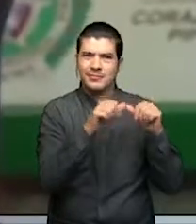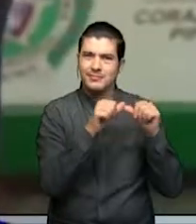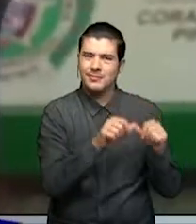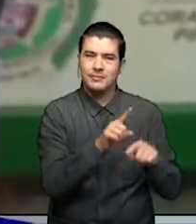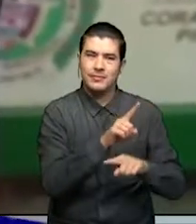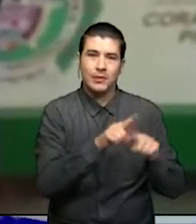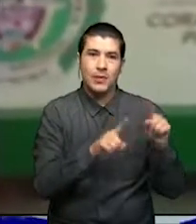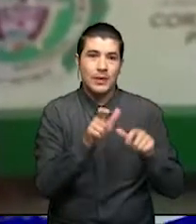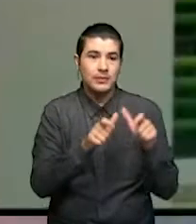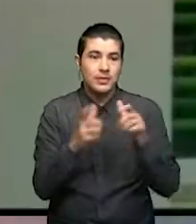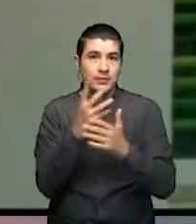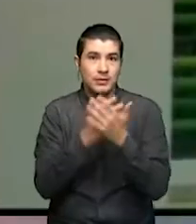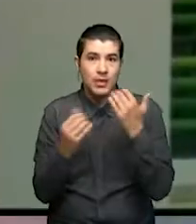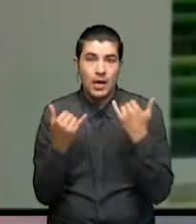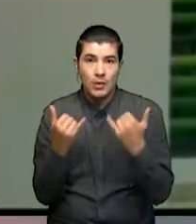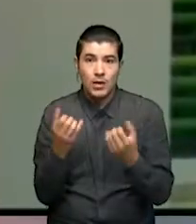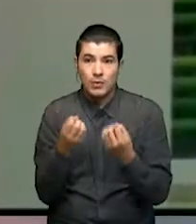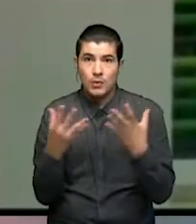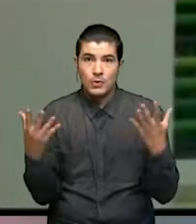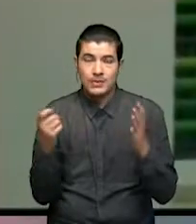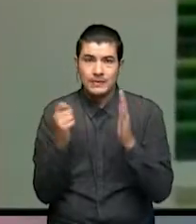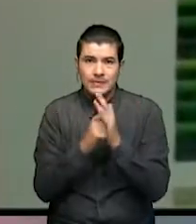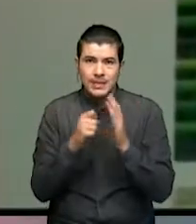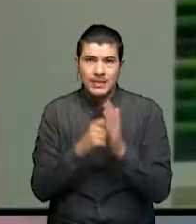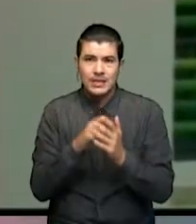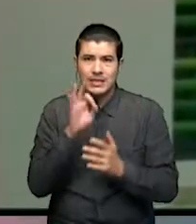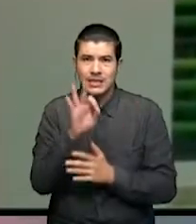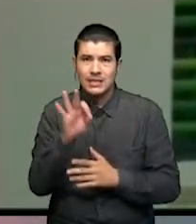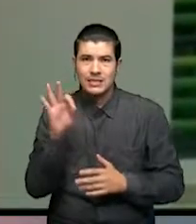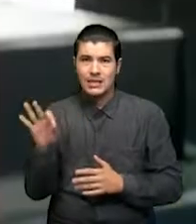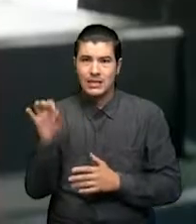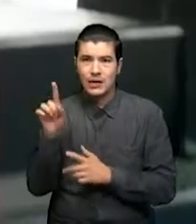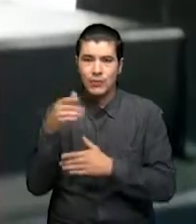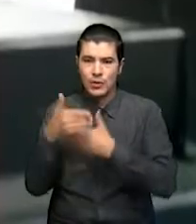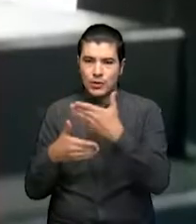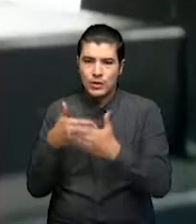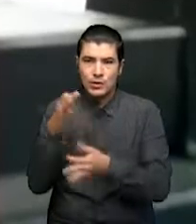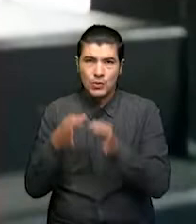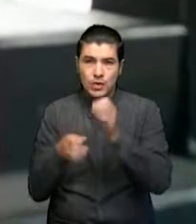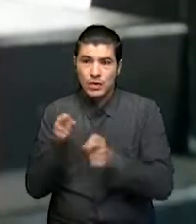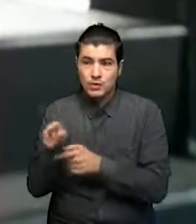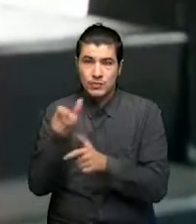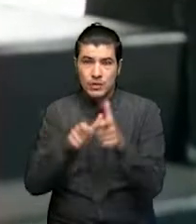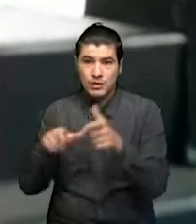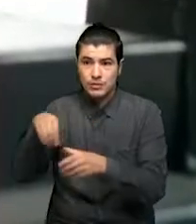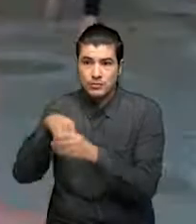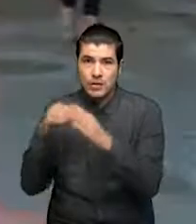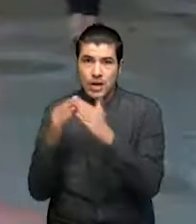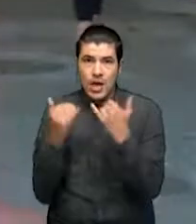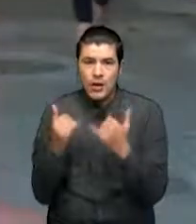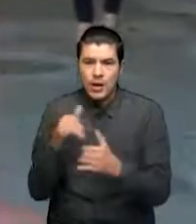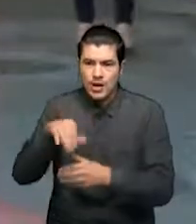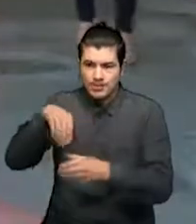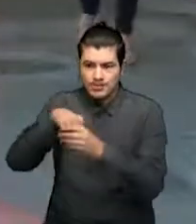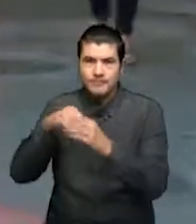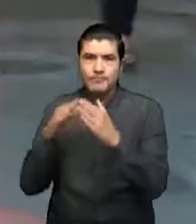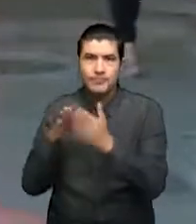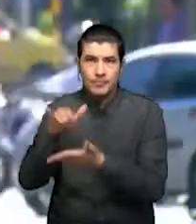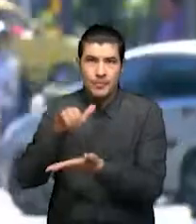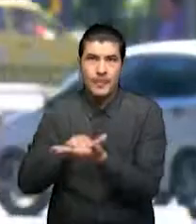ciento acumulan 331 procesos judiciales y estos delincuentes están con medidas de detención